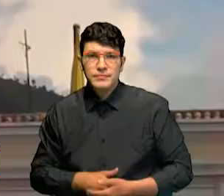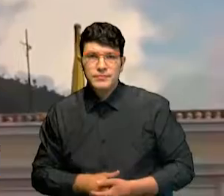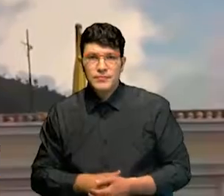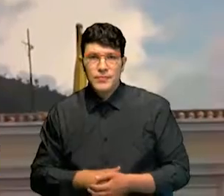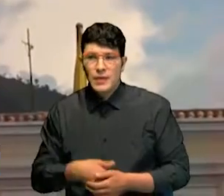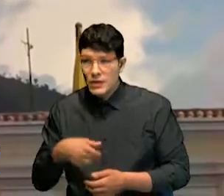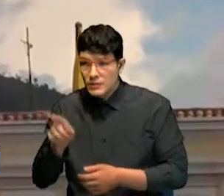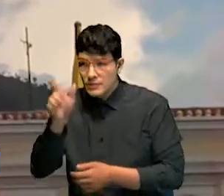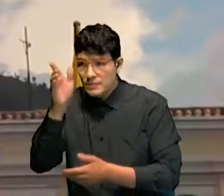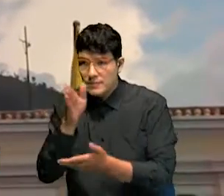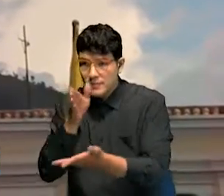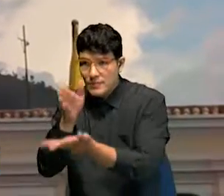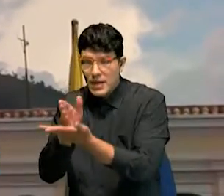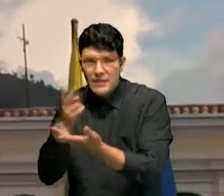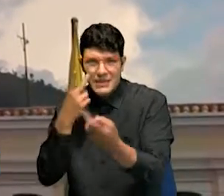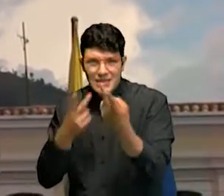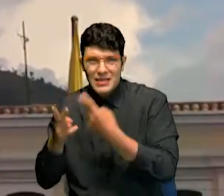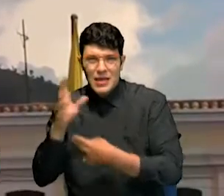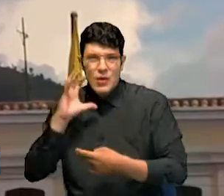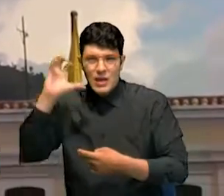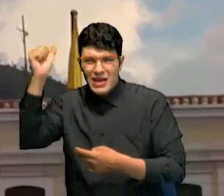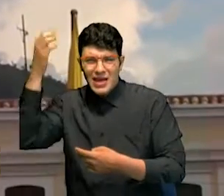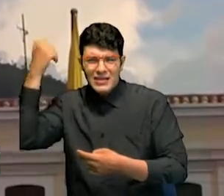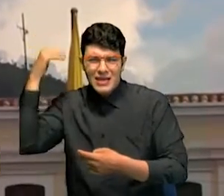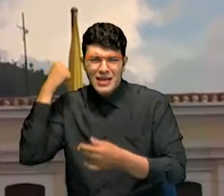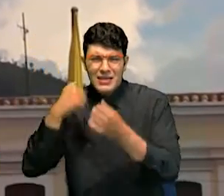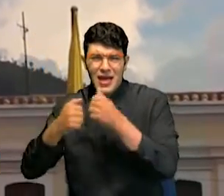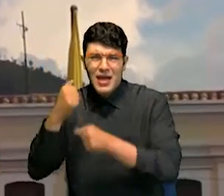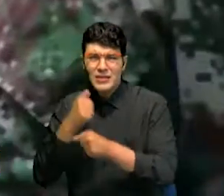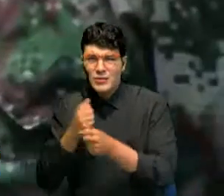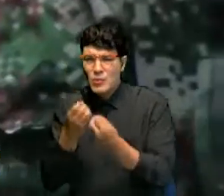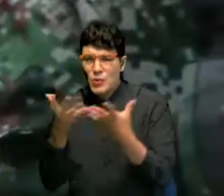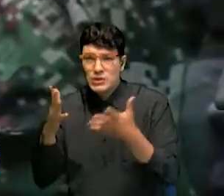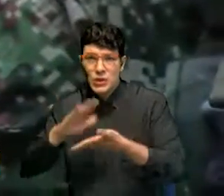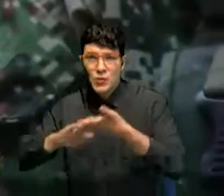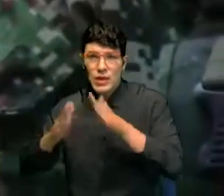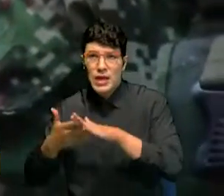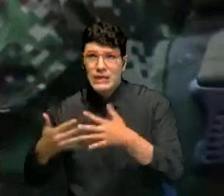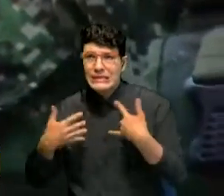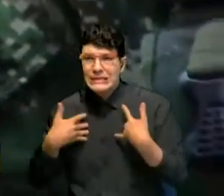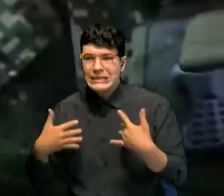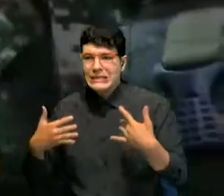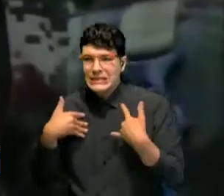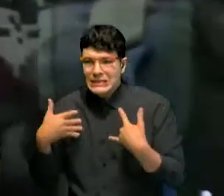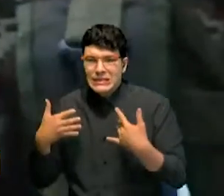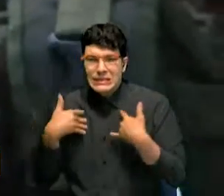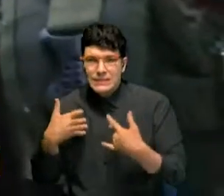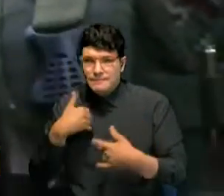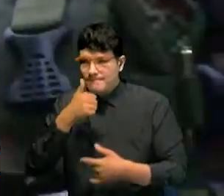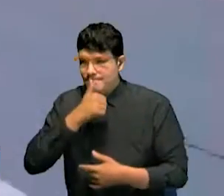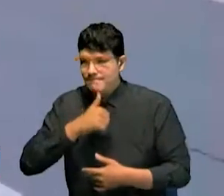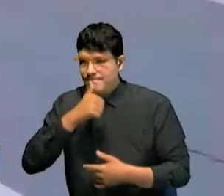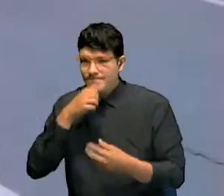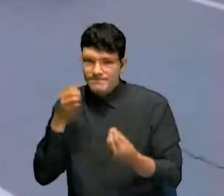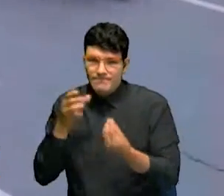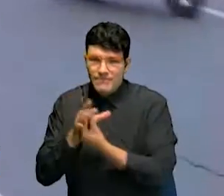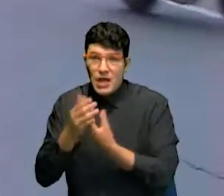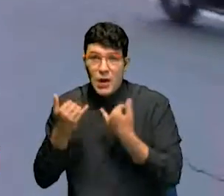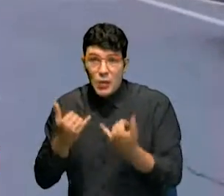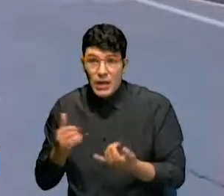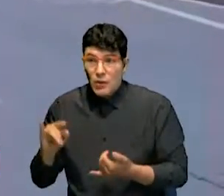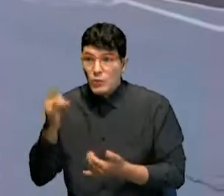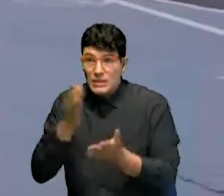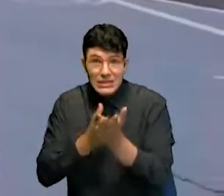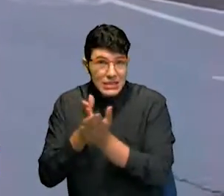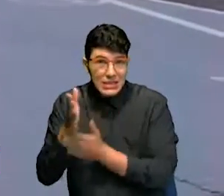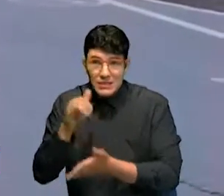a ocaña manifestó que son muchos años de violencia que se ha tenido que soportar por parte de los grupos al margen de la ley que hoy aún delinquen en esta